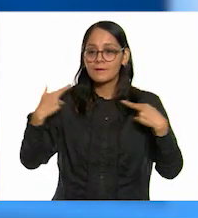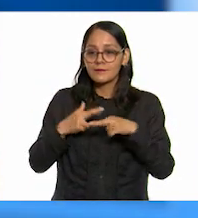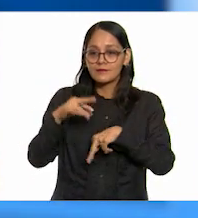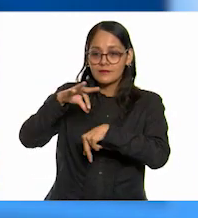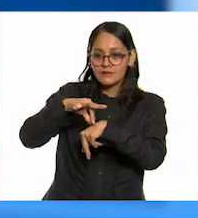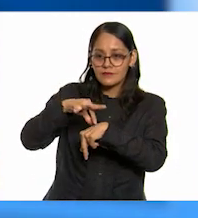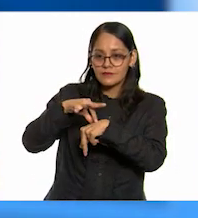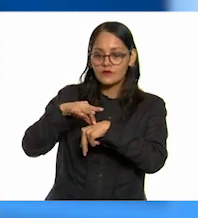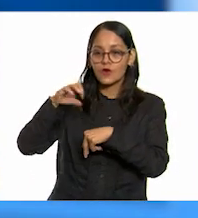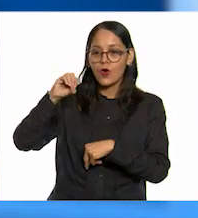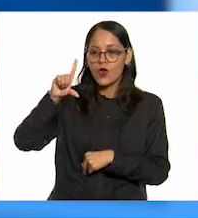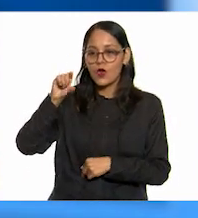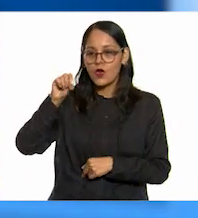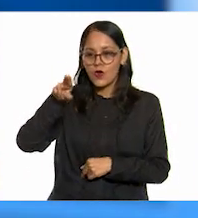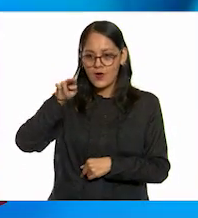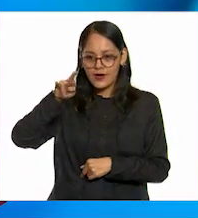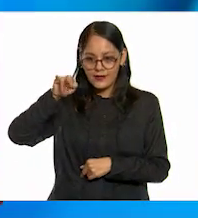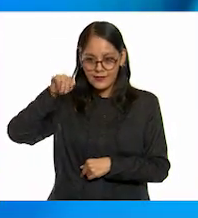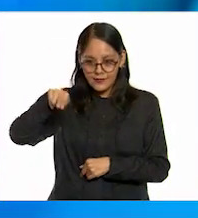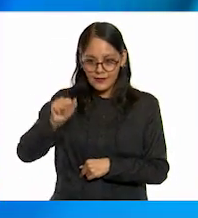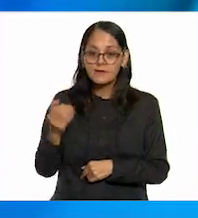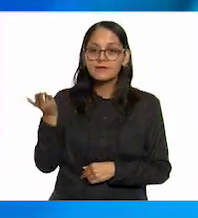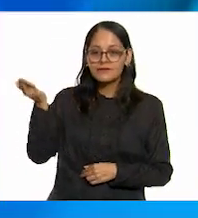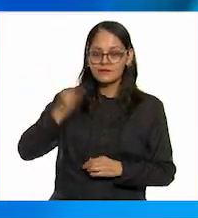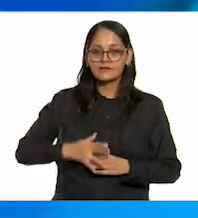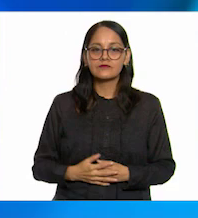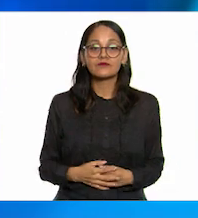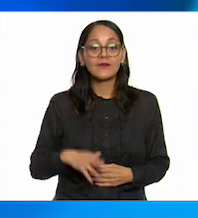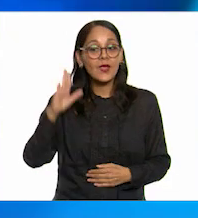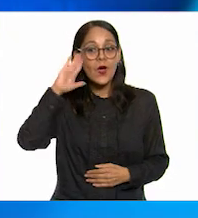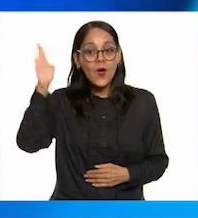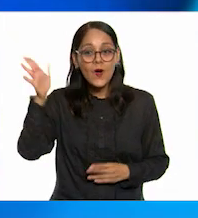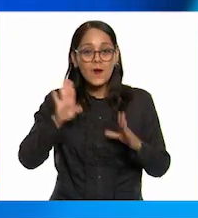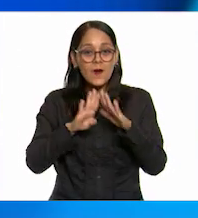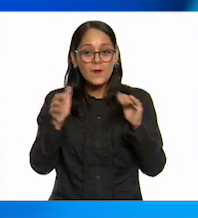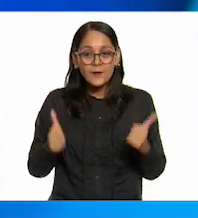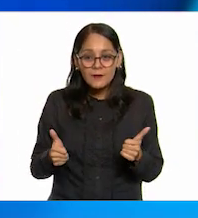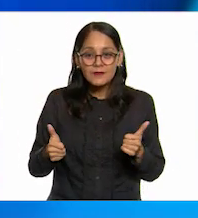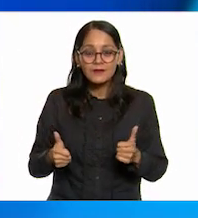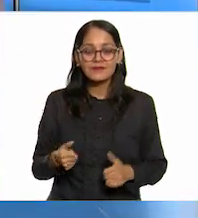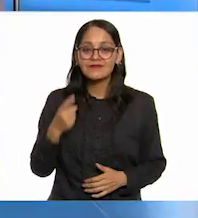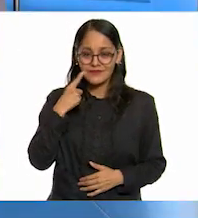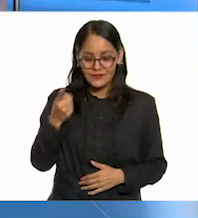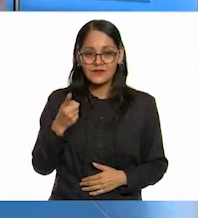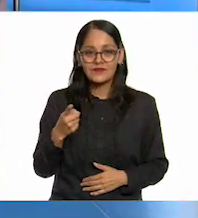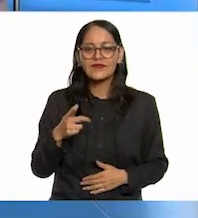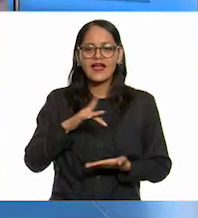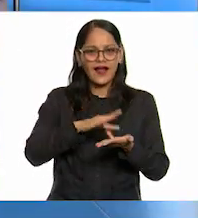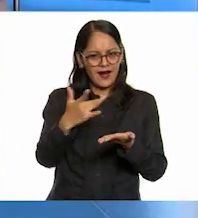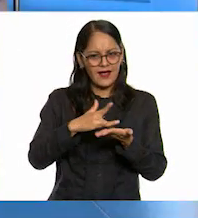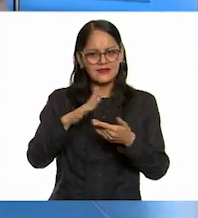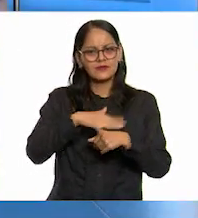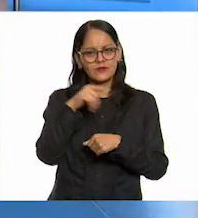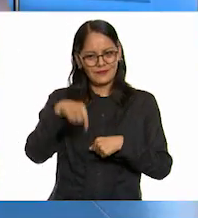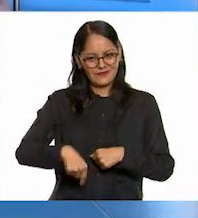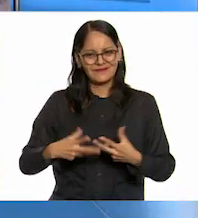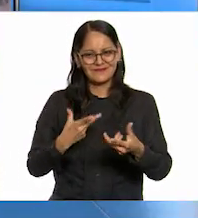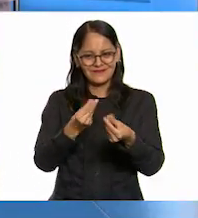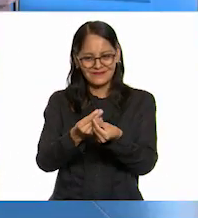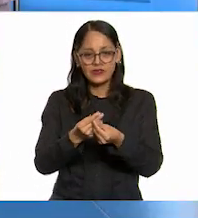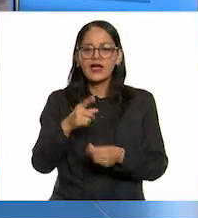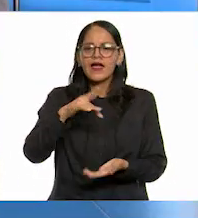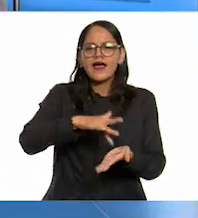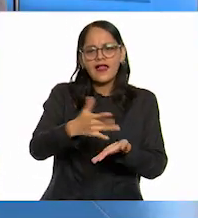Olorina Alertina. ¡Hola! ¿Cómo estás, doctora? Gracias por estar aquí. Gracias